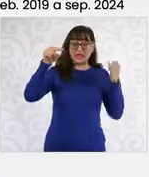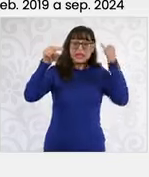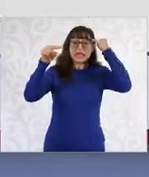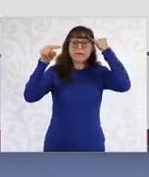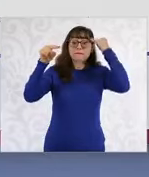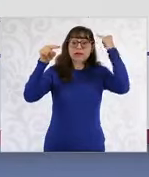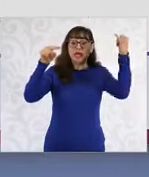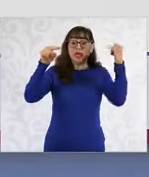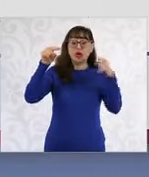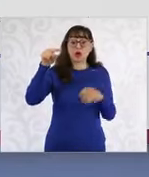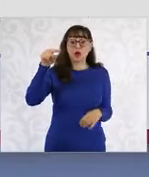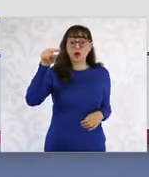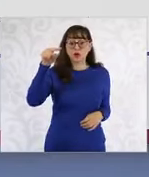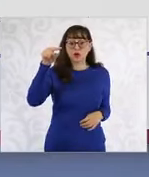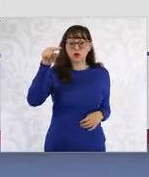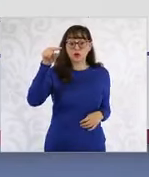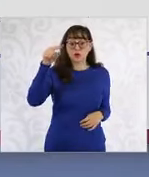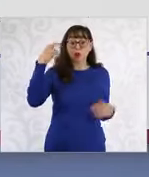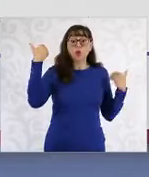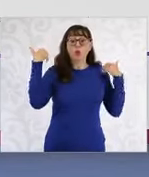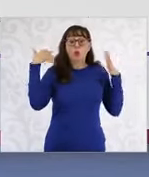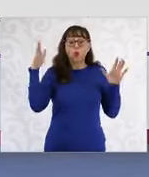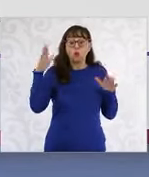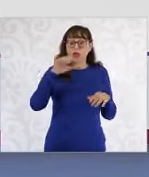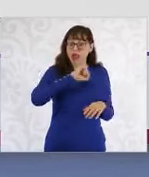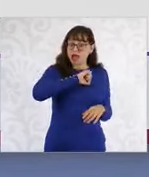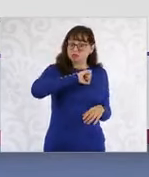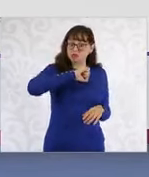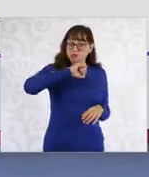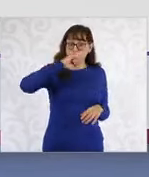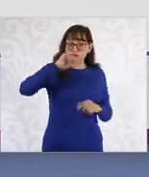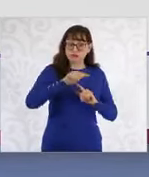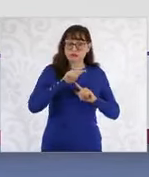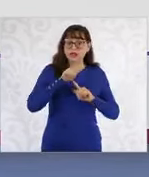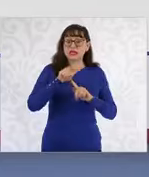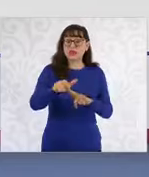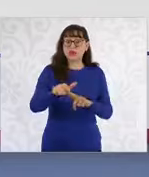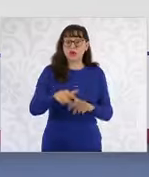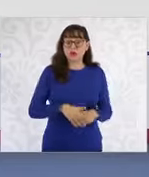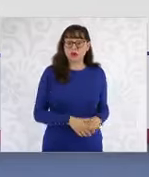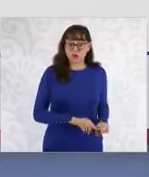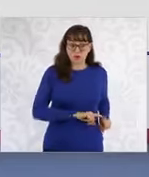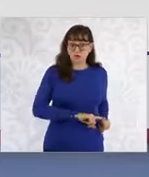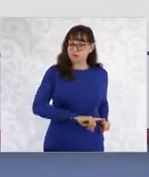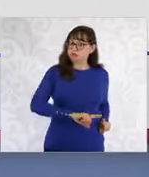Sí, en efecto, todavía el 2019 fue un año muy difícil.